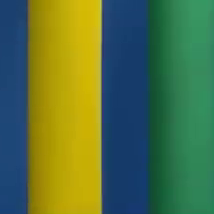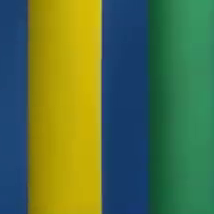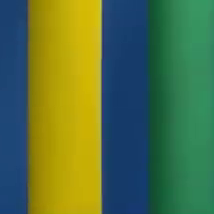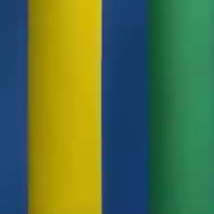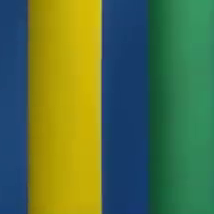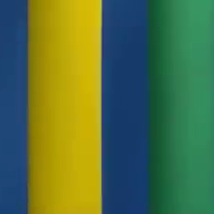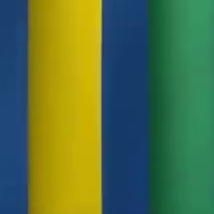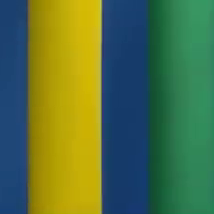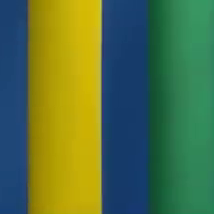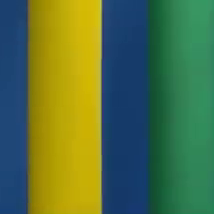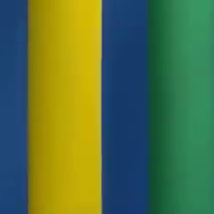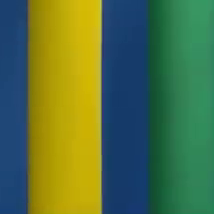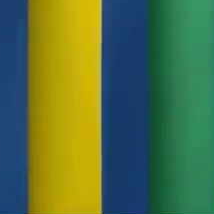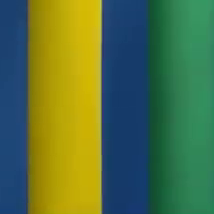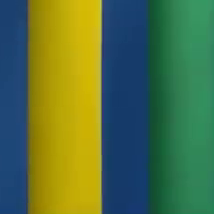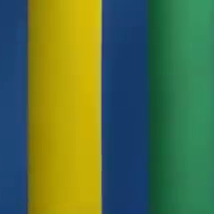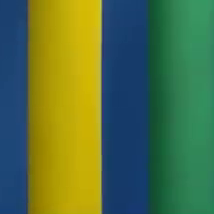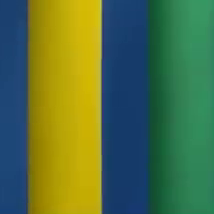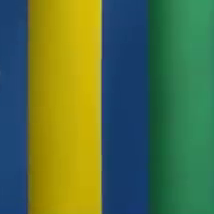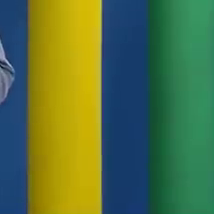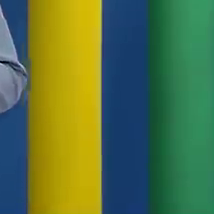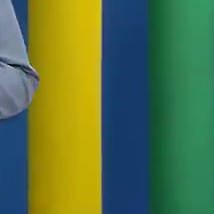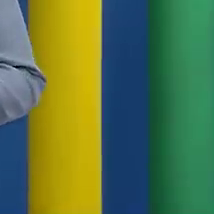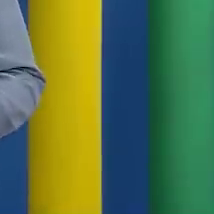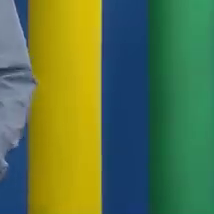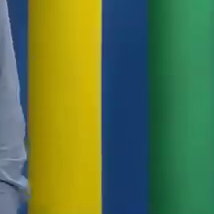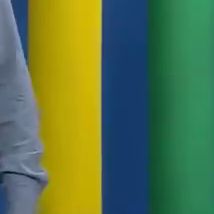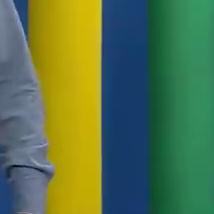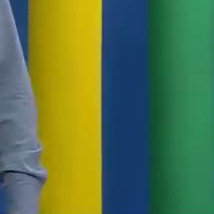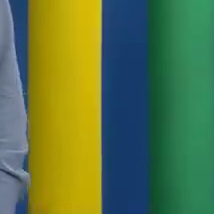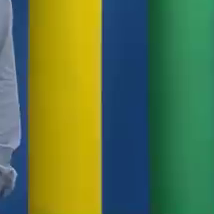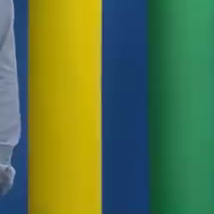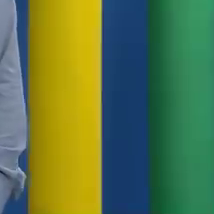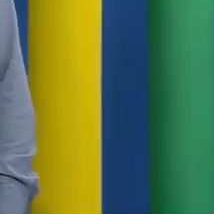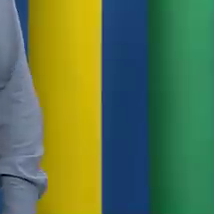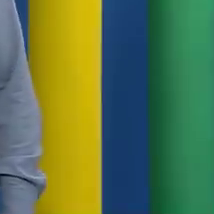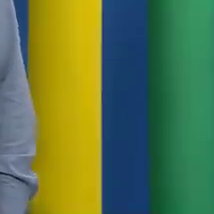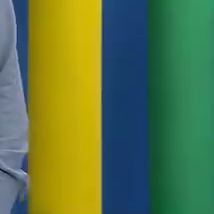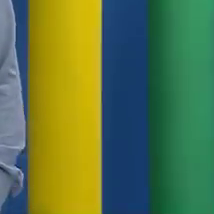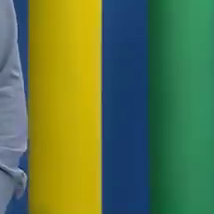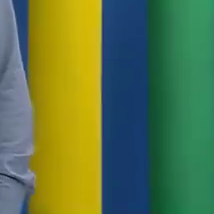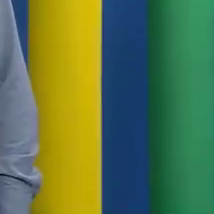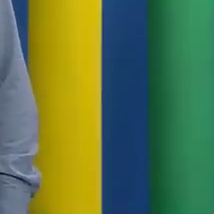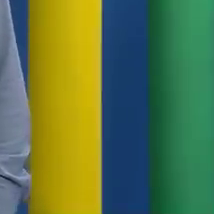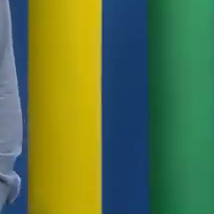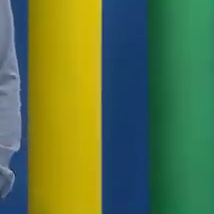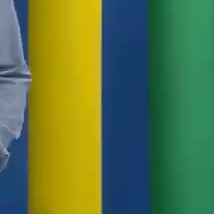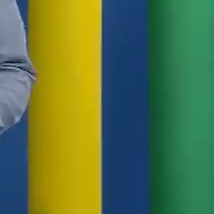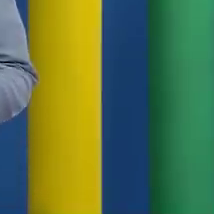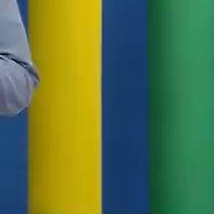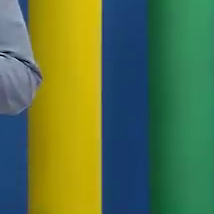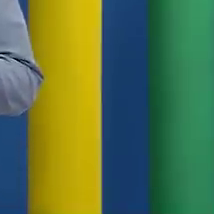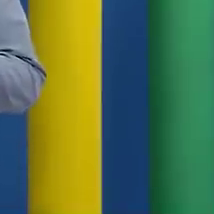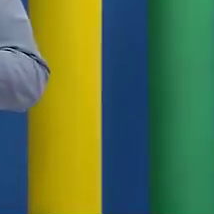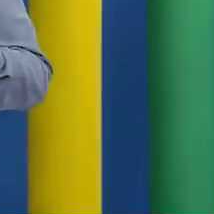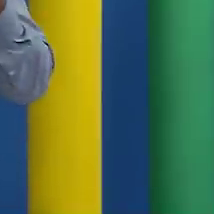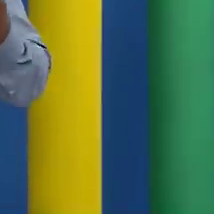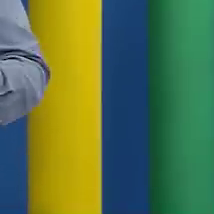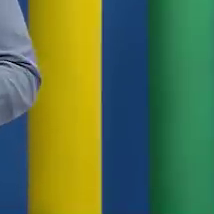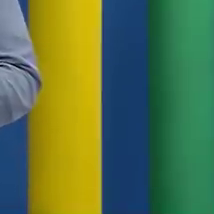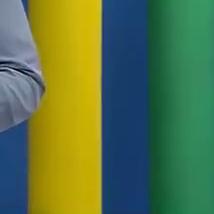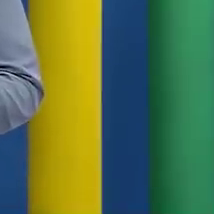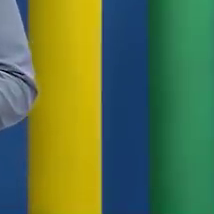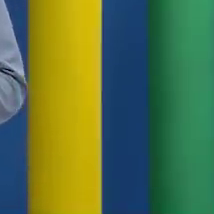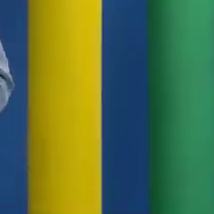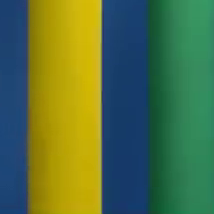enciclopediampo, revistampo, en to internet po. Humo que internet po te quesa